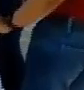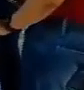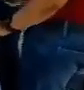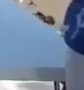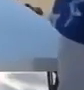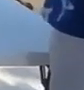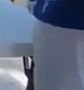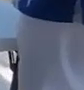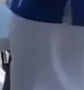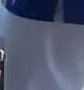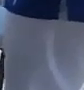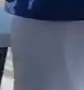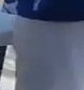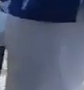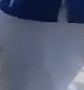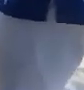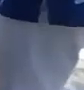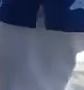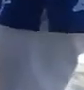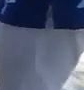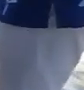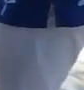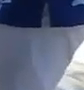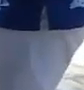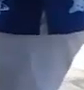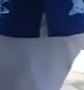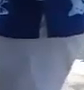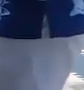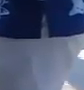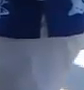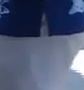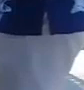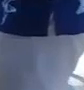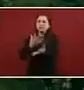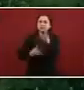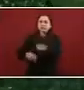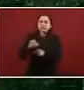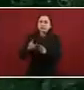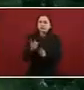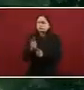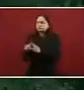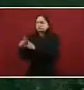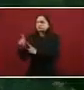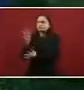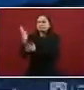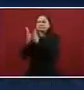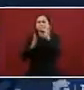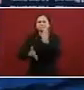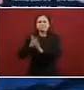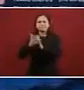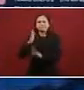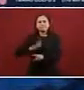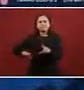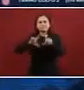cártel del Golfo de Nueva Generación. Afortunadamente no se ha cumplido esa amenaza, pero bueno,